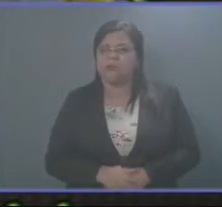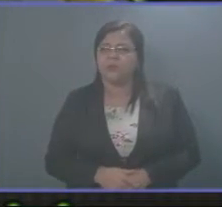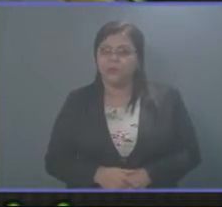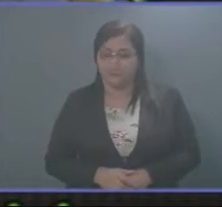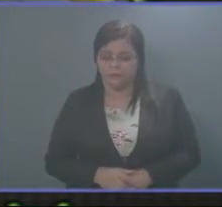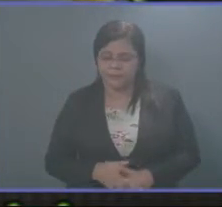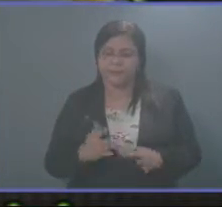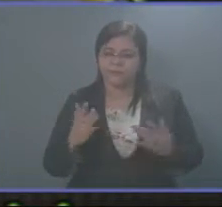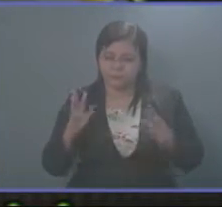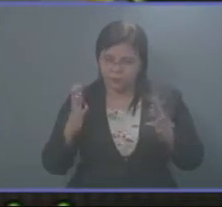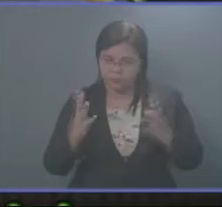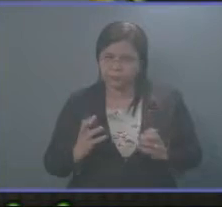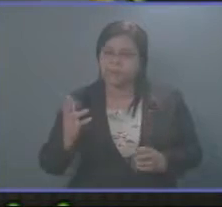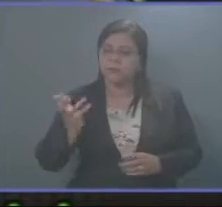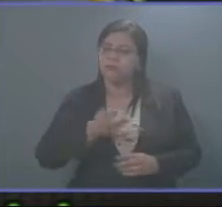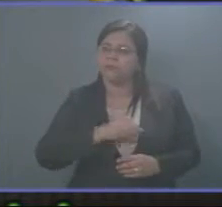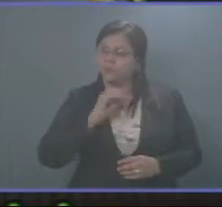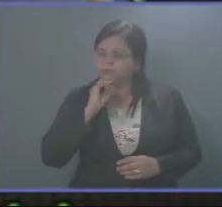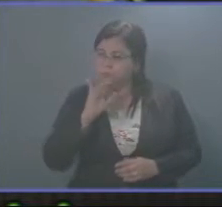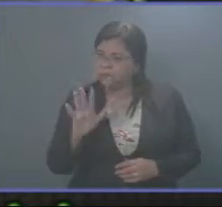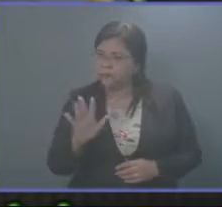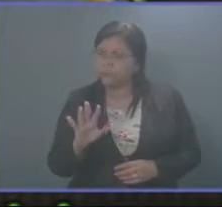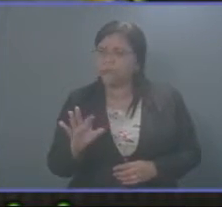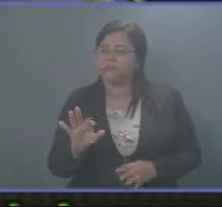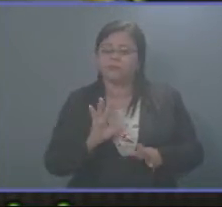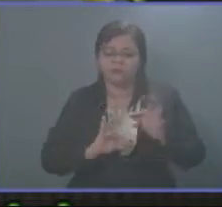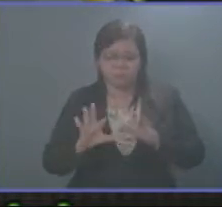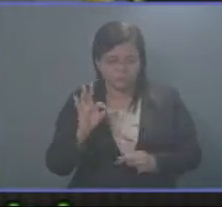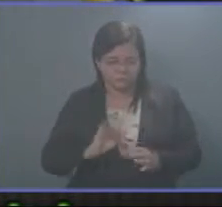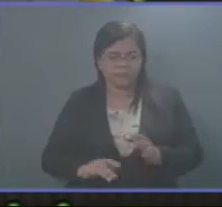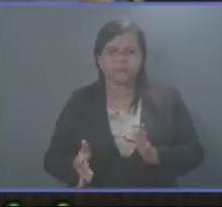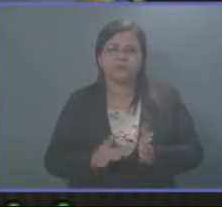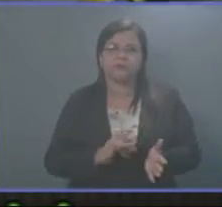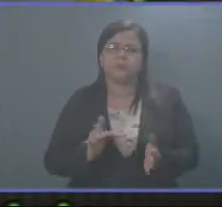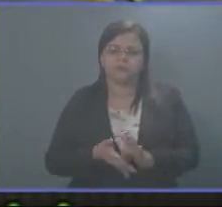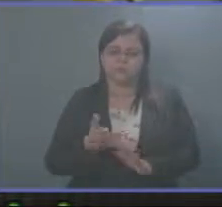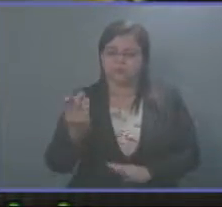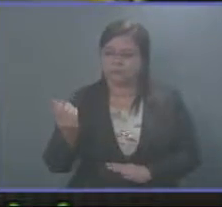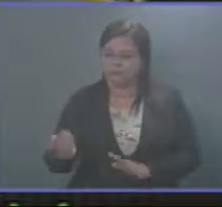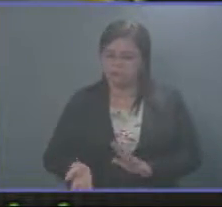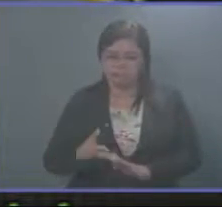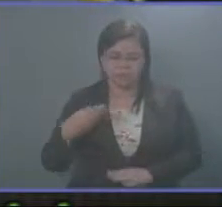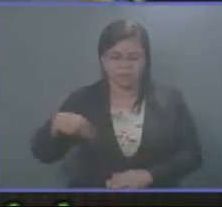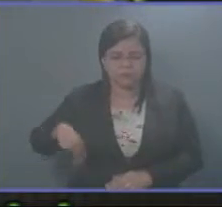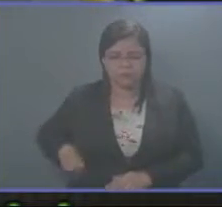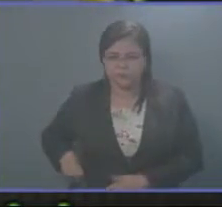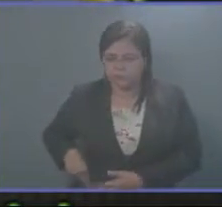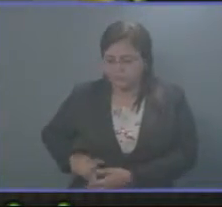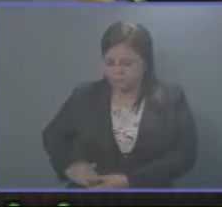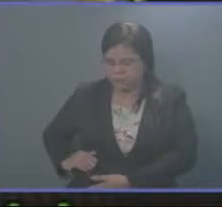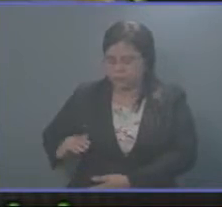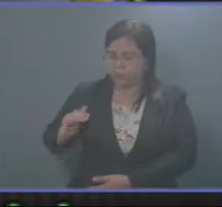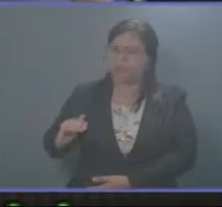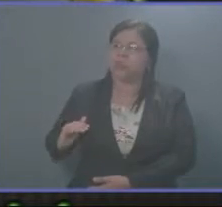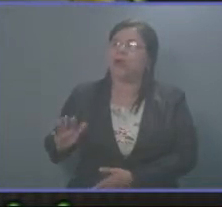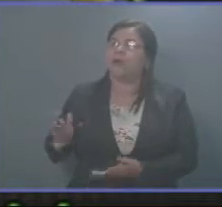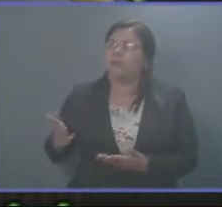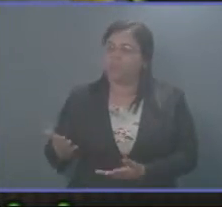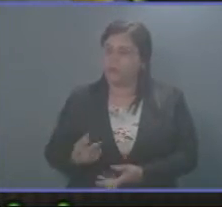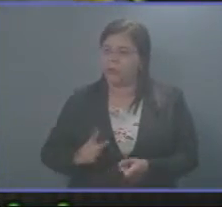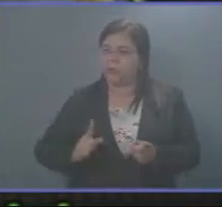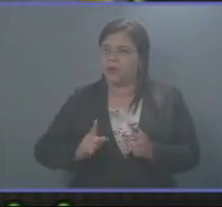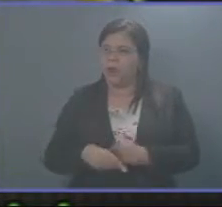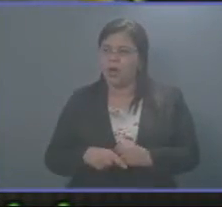y hay que decirlo, se fueron con los bolsillos cargados, en la alteración de tarifas y en el manejo de